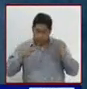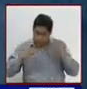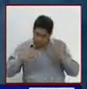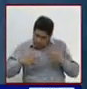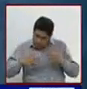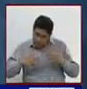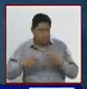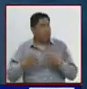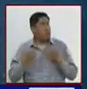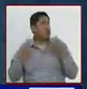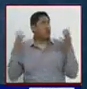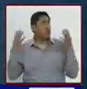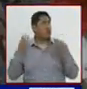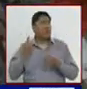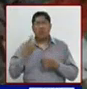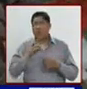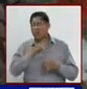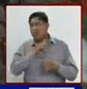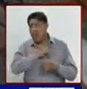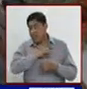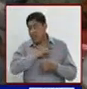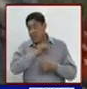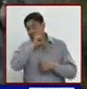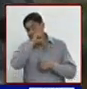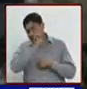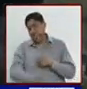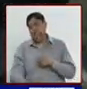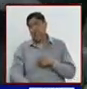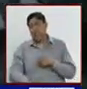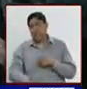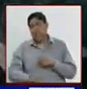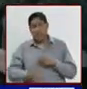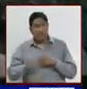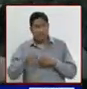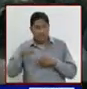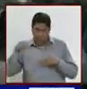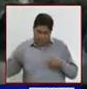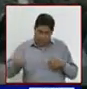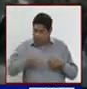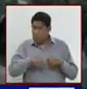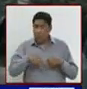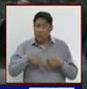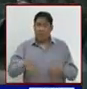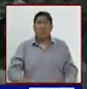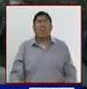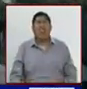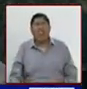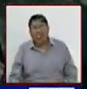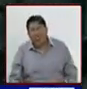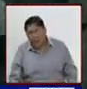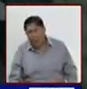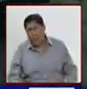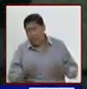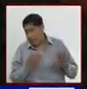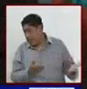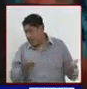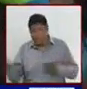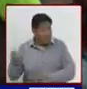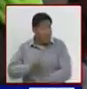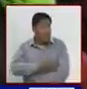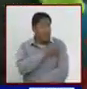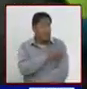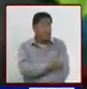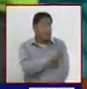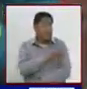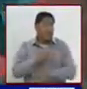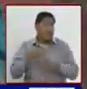¿no?, hubo un bombero herido, ¿no?, en sus extremidades inferiores. En este momento se encuentra ya en la clínica Copacabana. Le